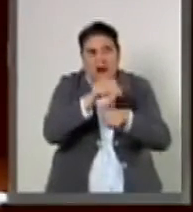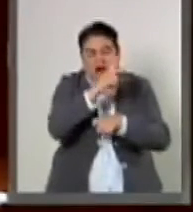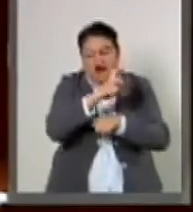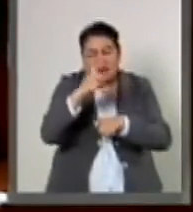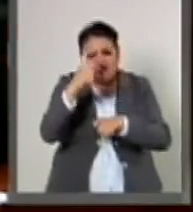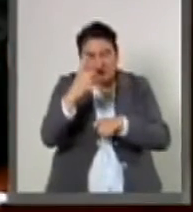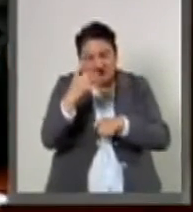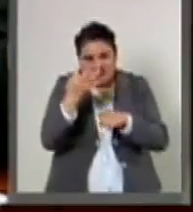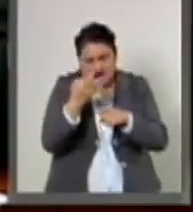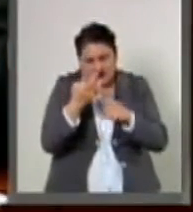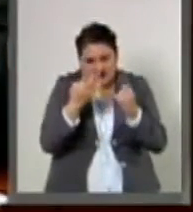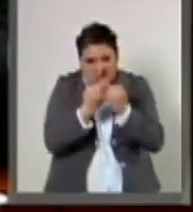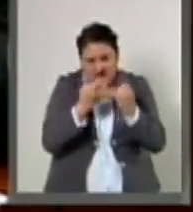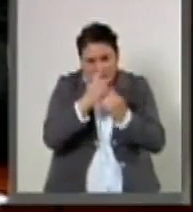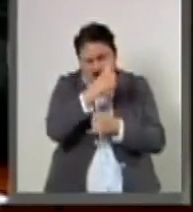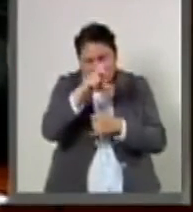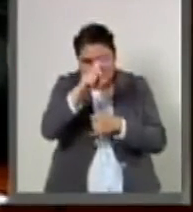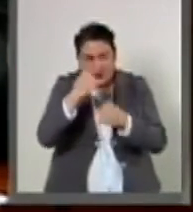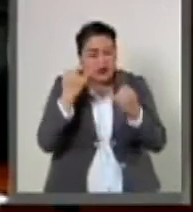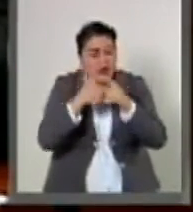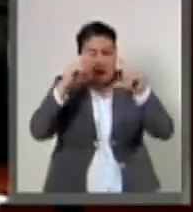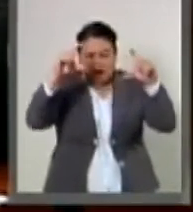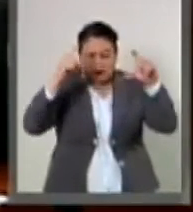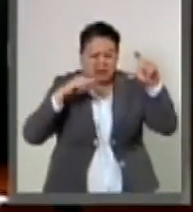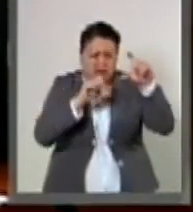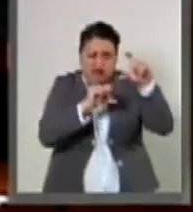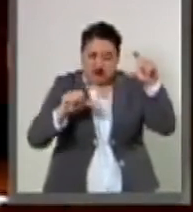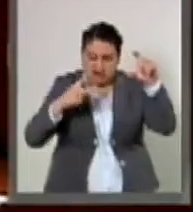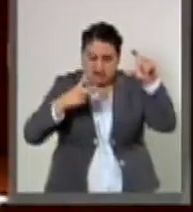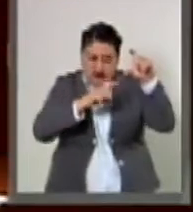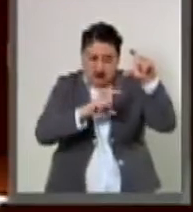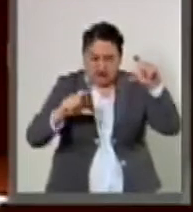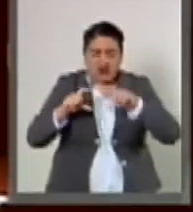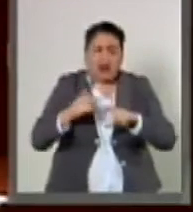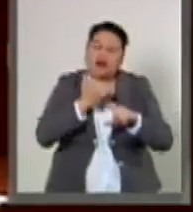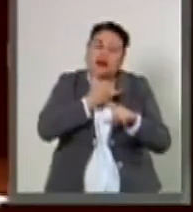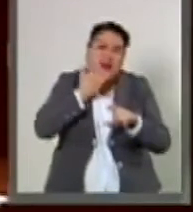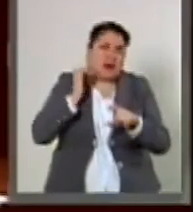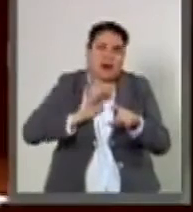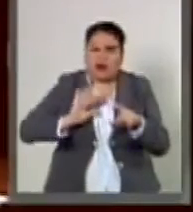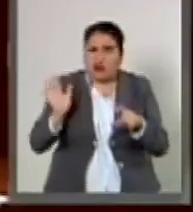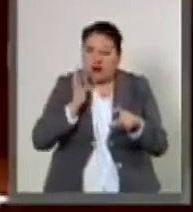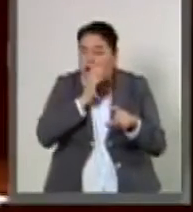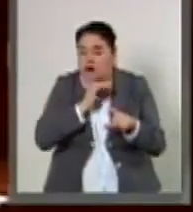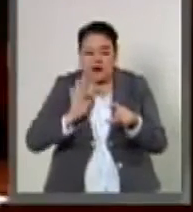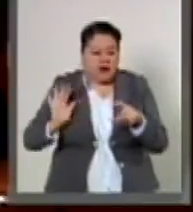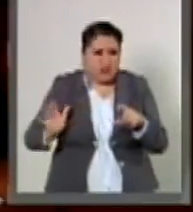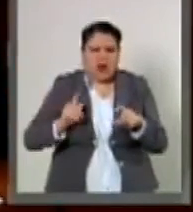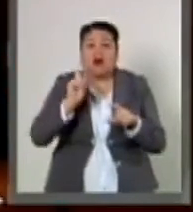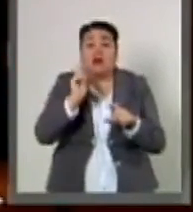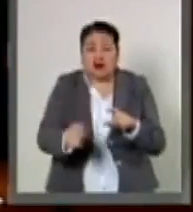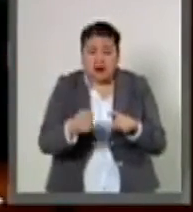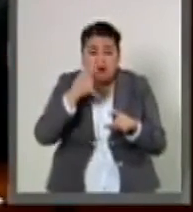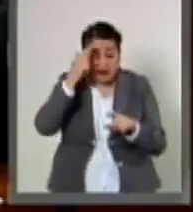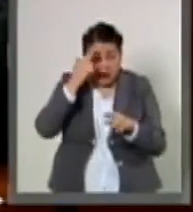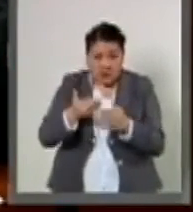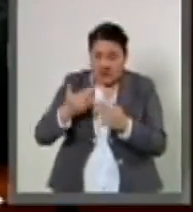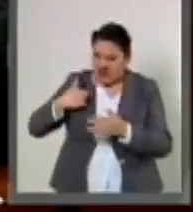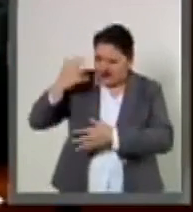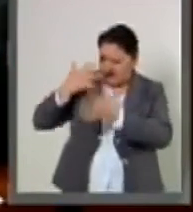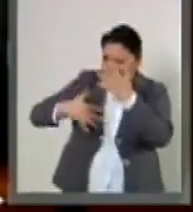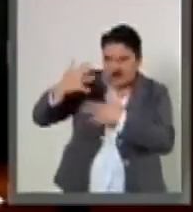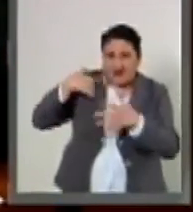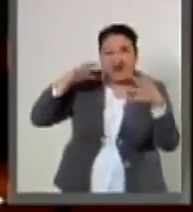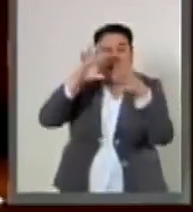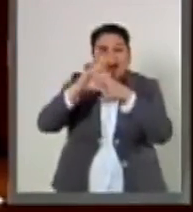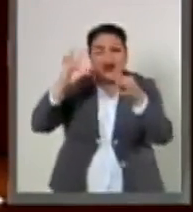de la Ley del Seguro Social. De esta manera, puede afirmarse que los preceptos comentados